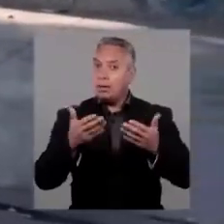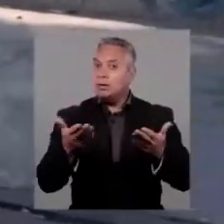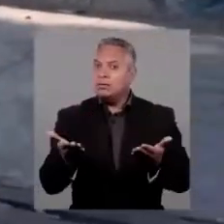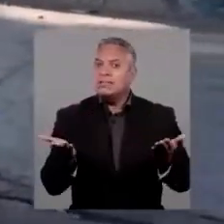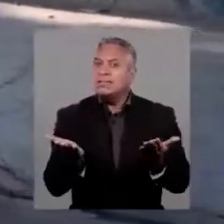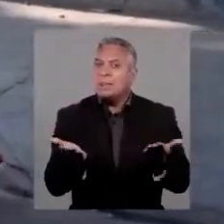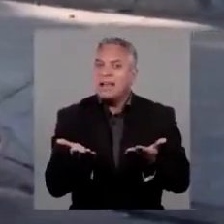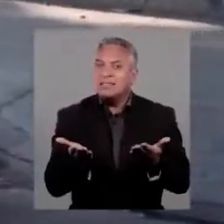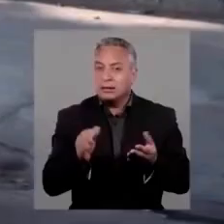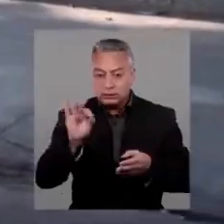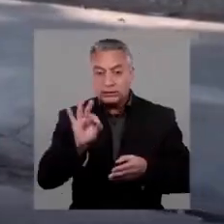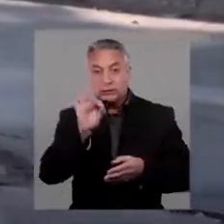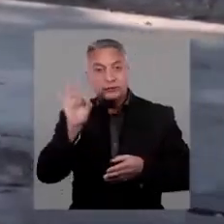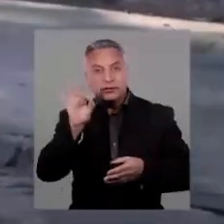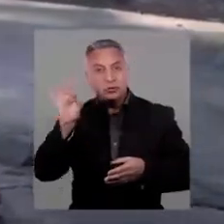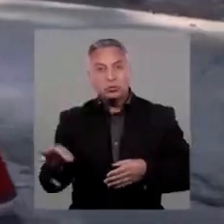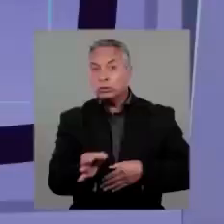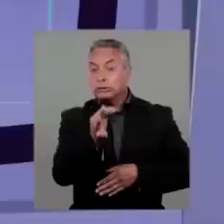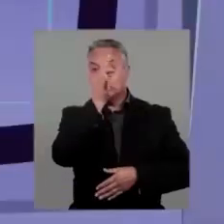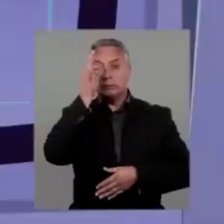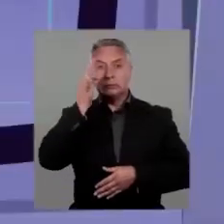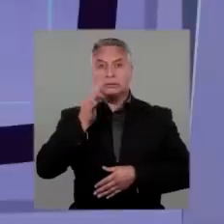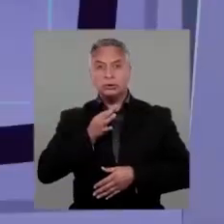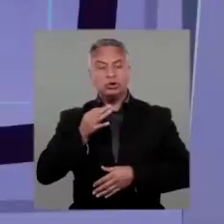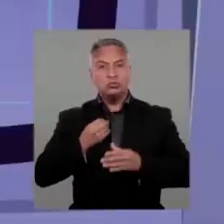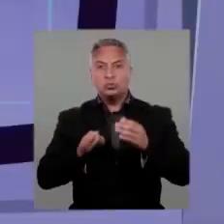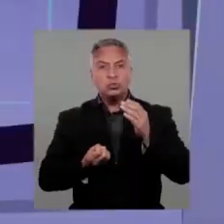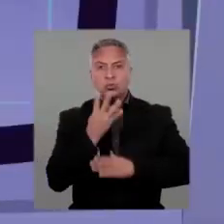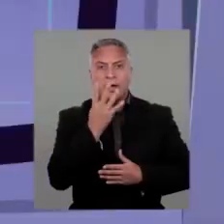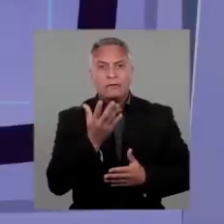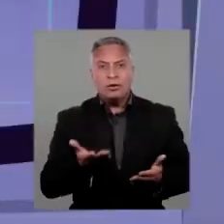¿Pero qué pasa si este es un nuevo virus?